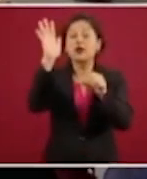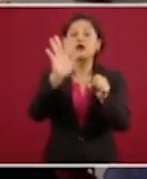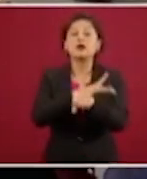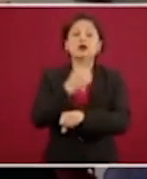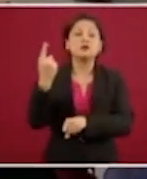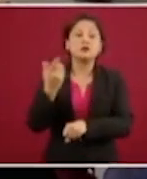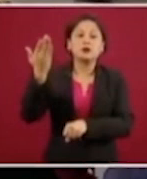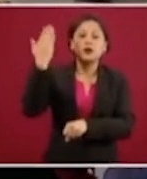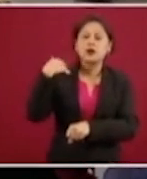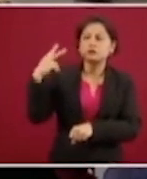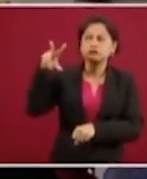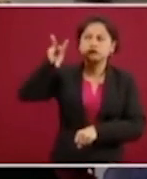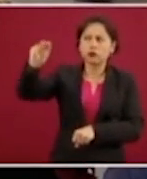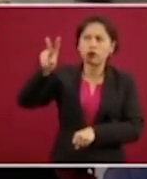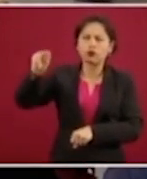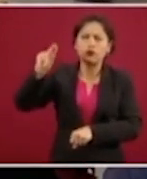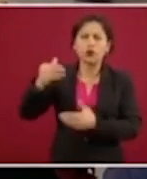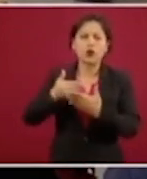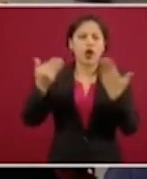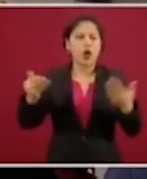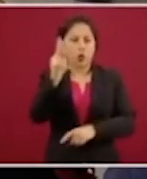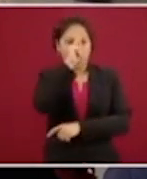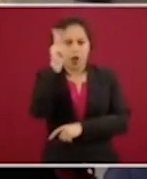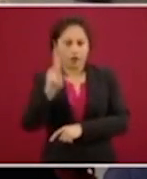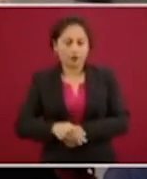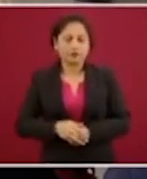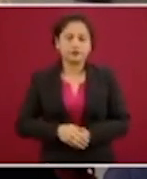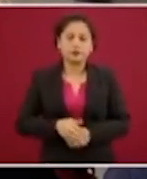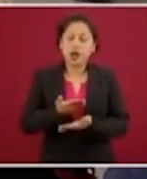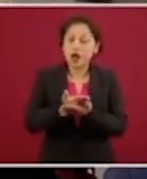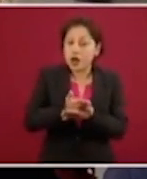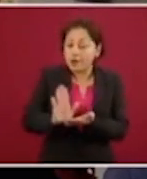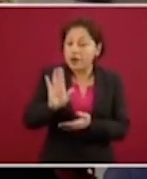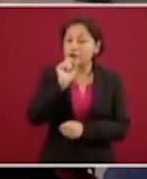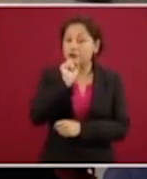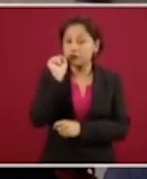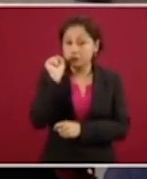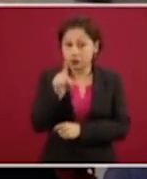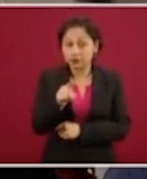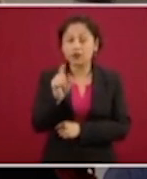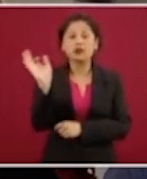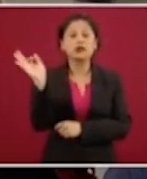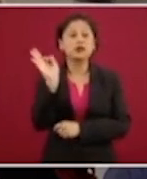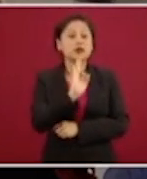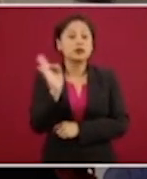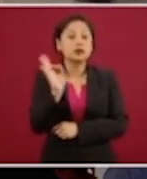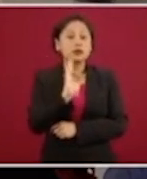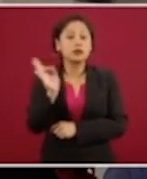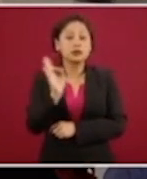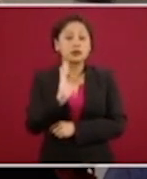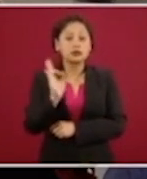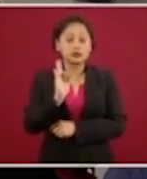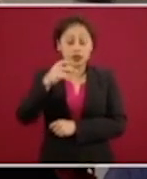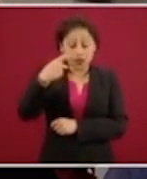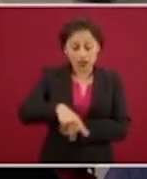decisión de esa naturaleza. Pero además habríamos entrado en conflicto o habríamos provocado un inmenso impacto tanto hacia